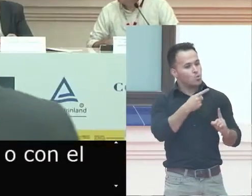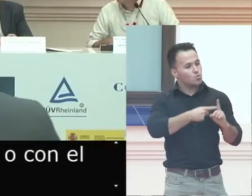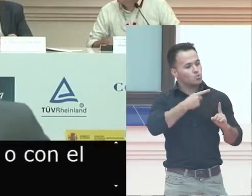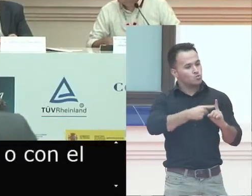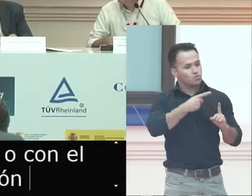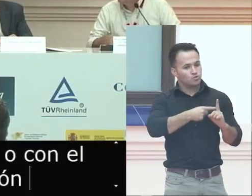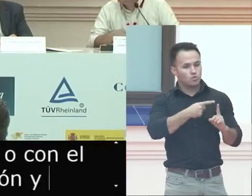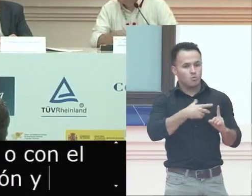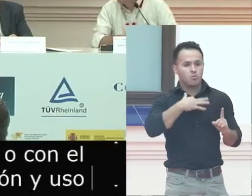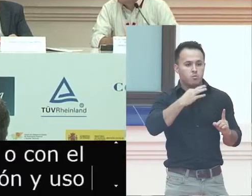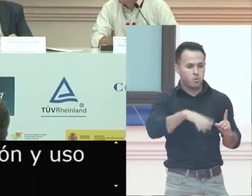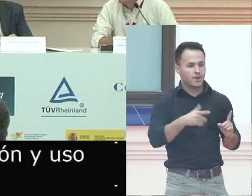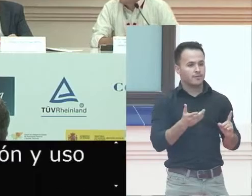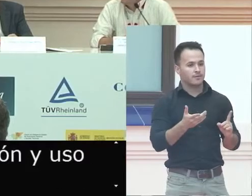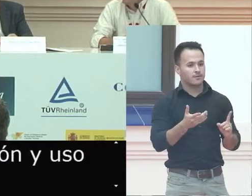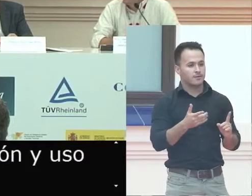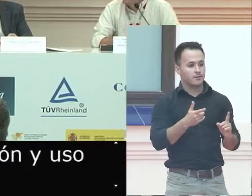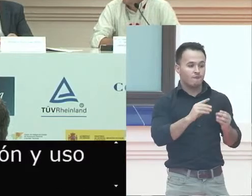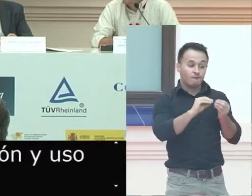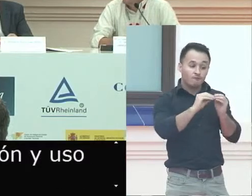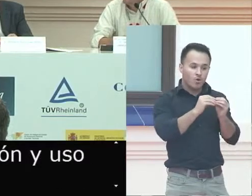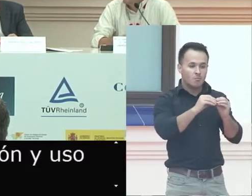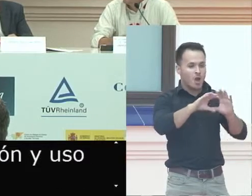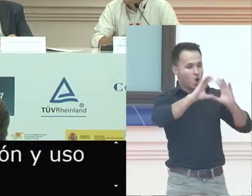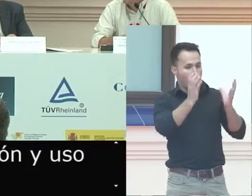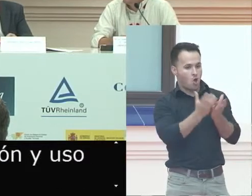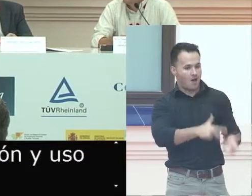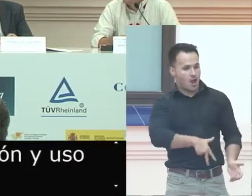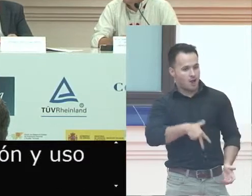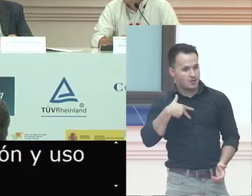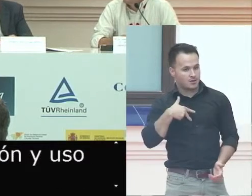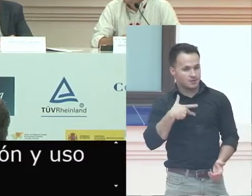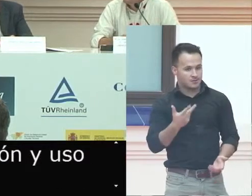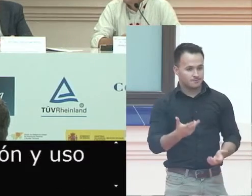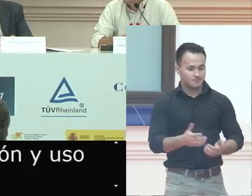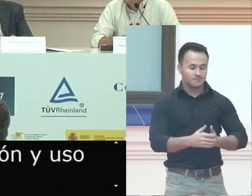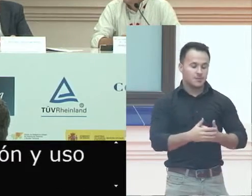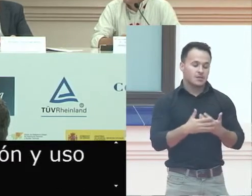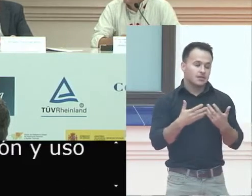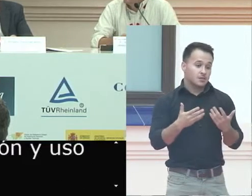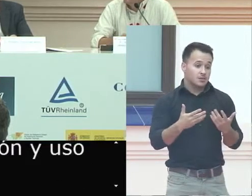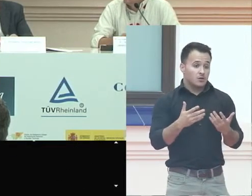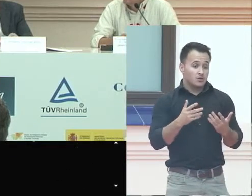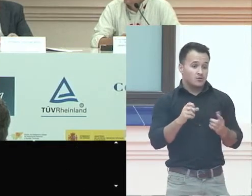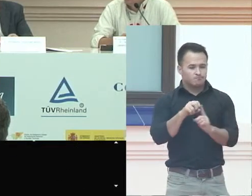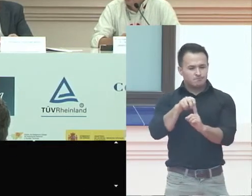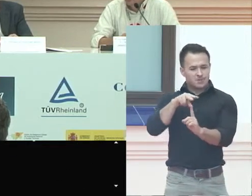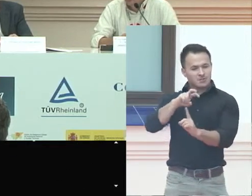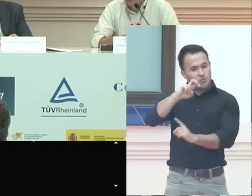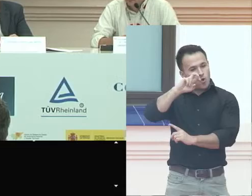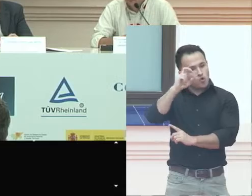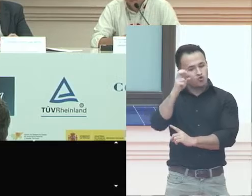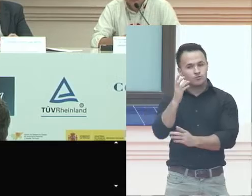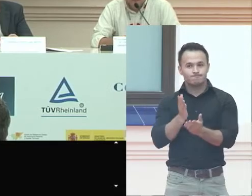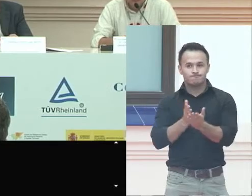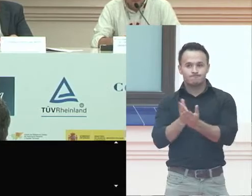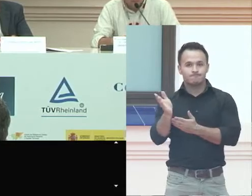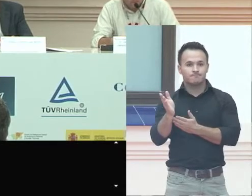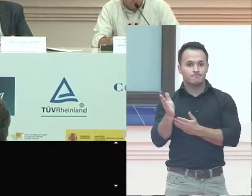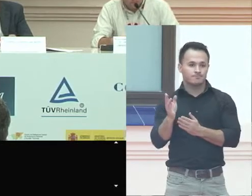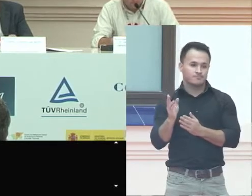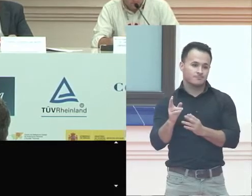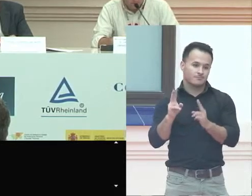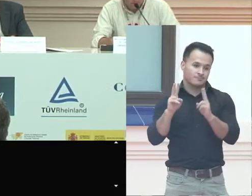y uso, en definitiva, de manera global, vamos a decirlo así. Desde otro punto de vista, desde el punto de vista